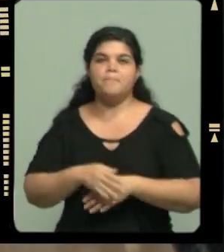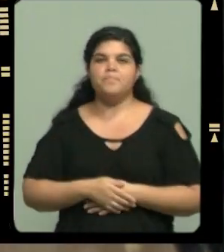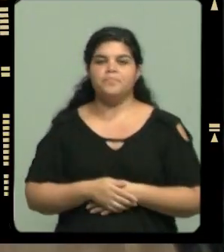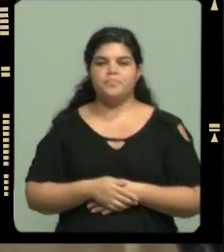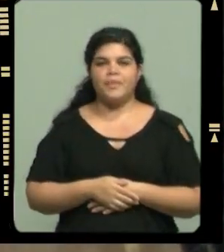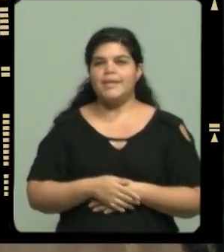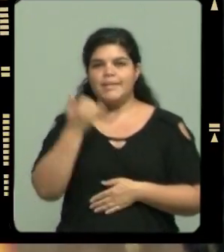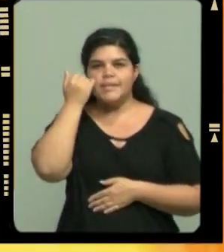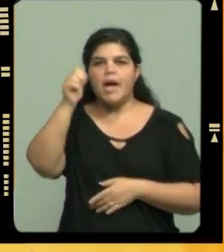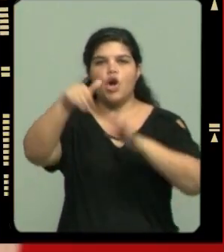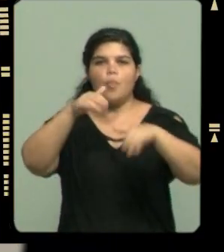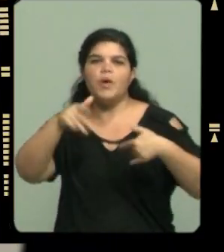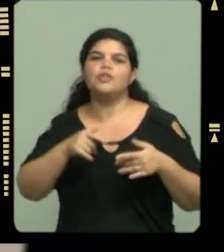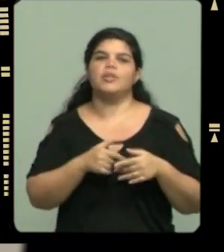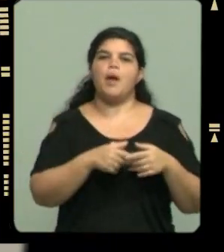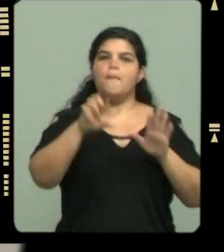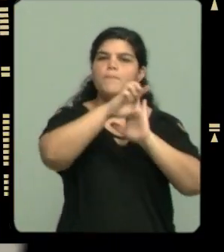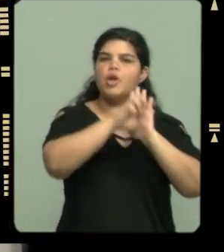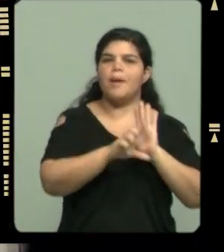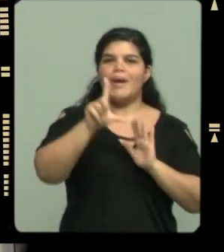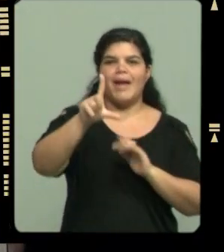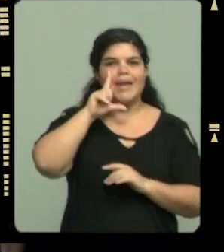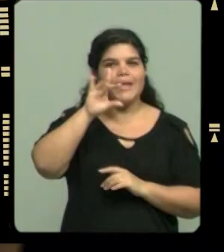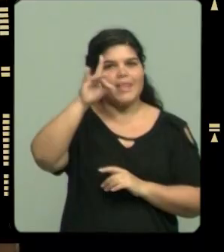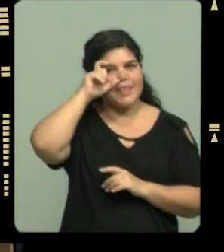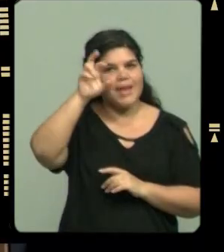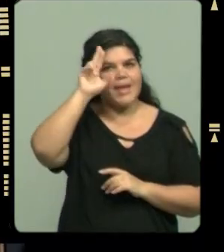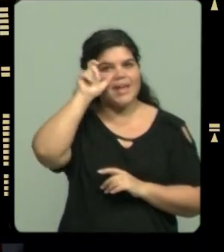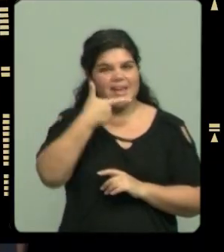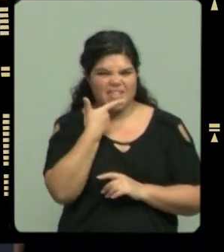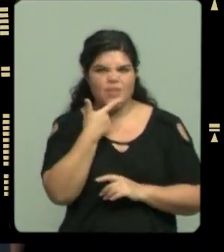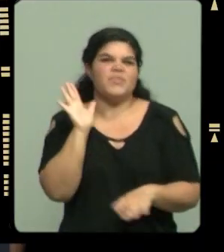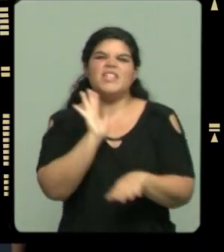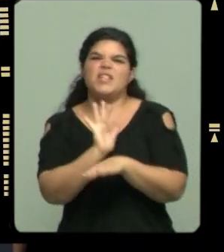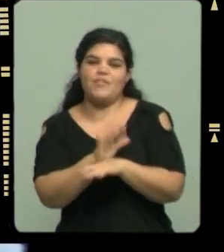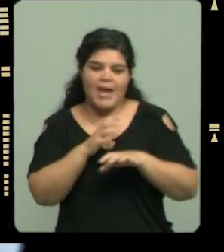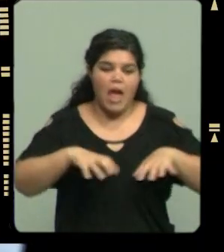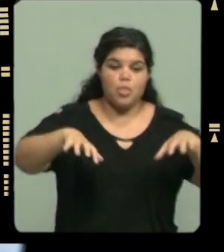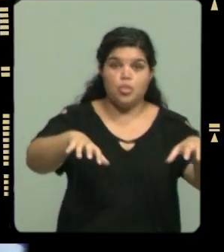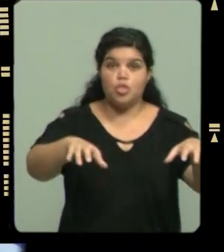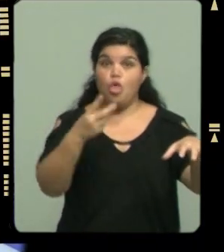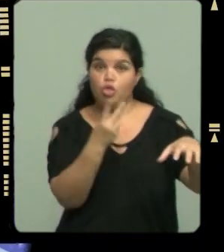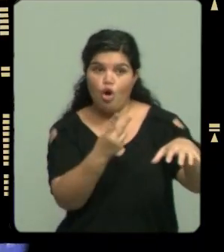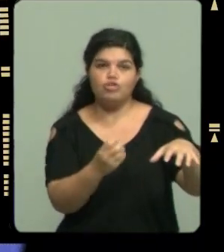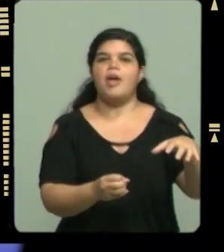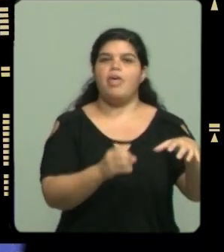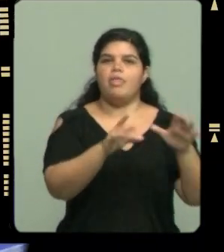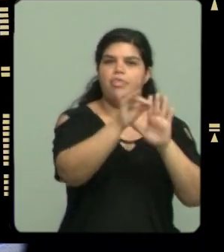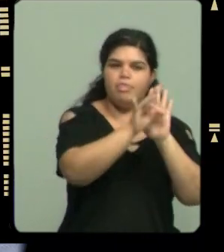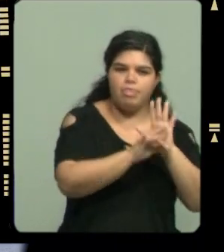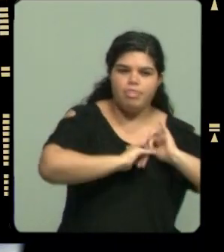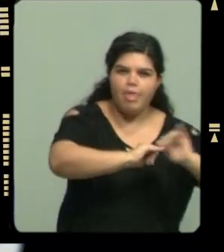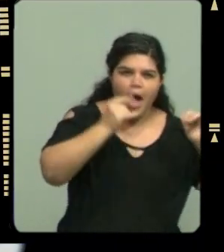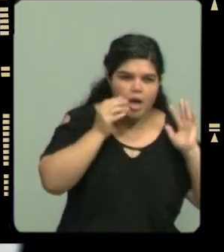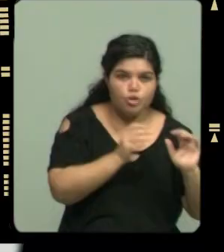convocatoria justamente en el marco de este programa Líderes, que era para que se acercaran al laboratorio de datos y al laboratorio de